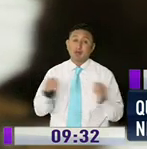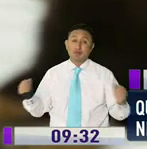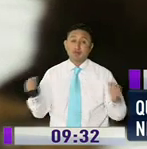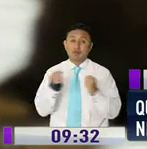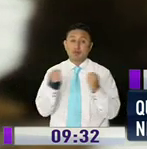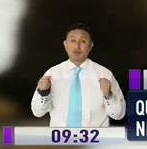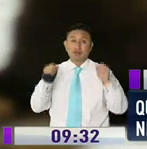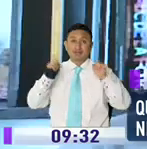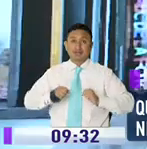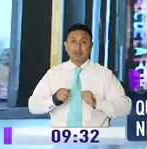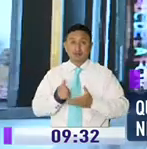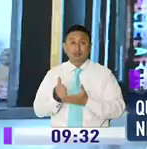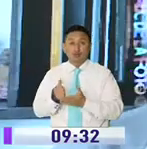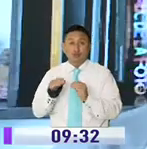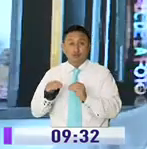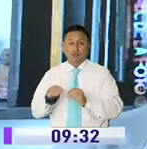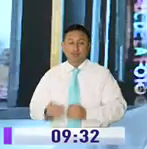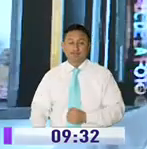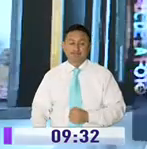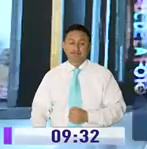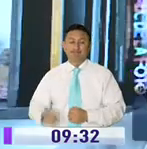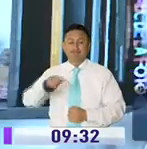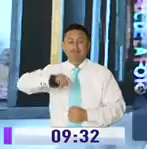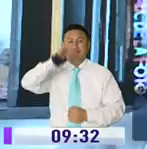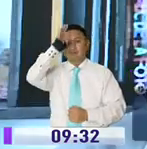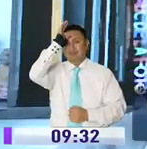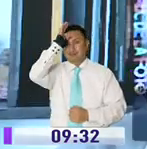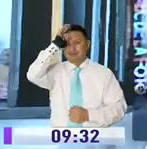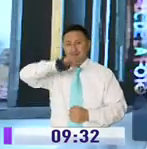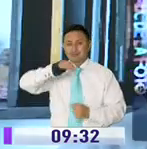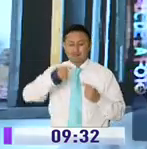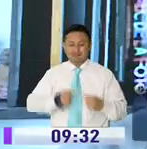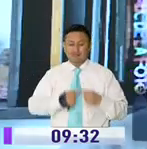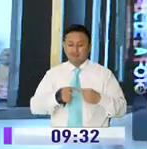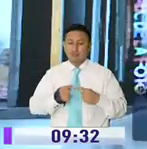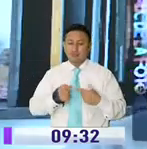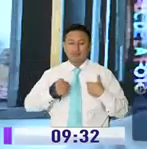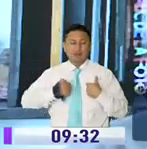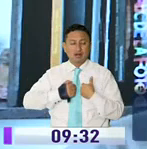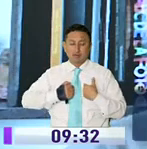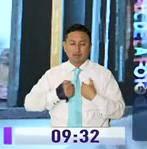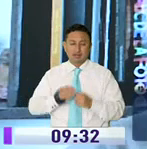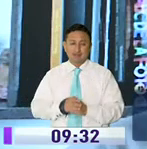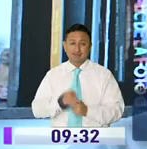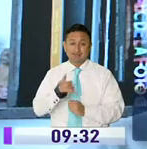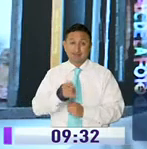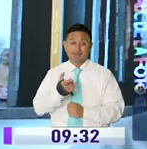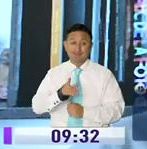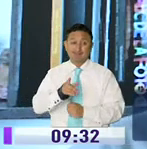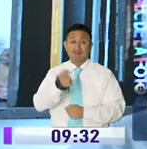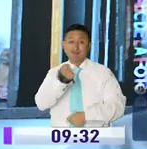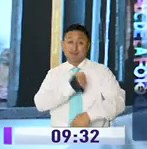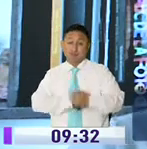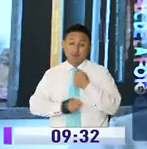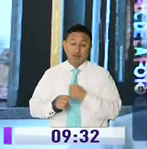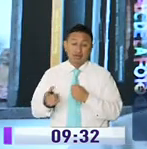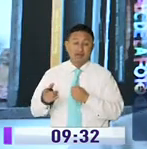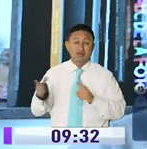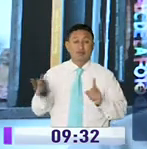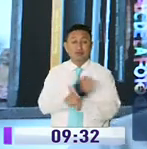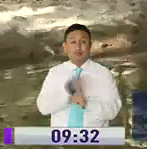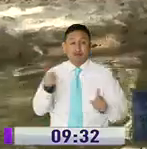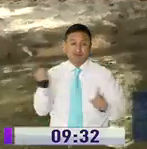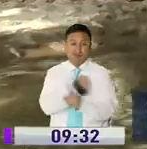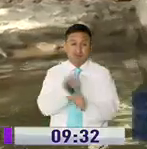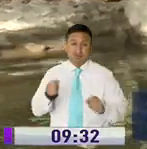y de comportamiento. En esta clínica nosotros recibimos a diario animales que han sido víctimas del tráfico, del maltrato y la